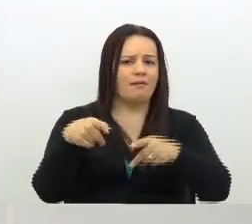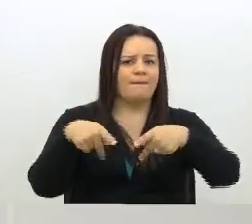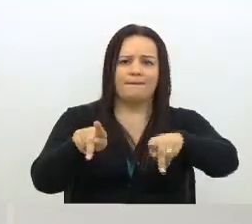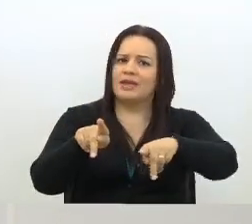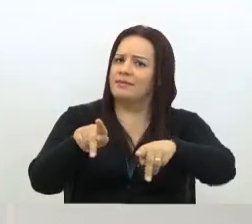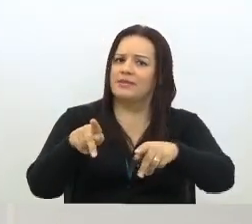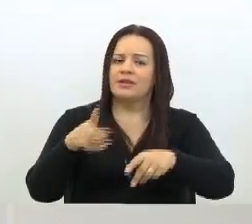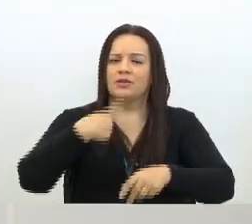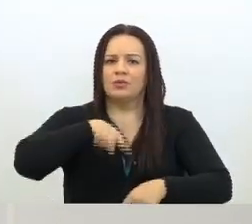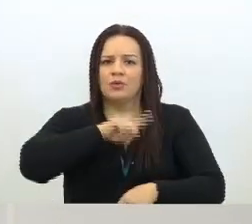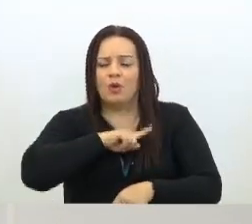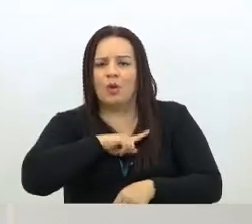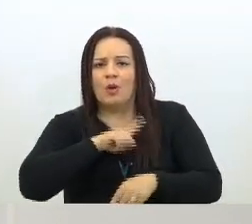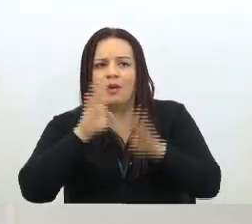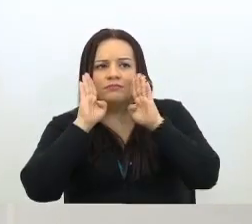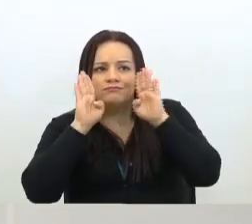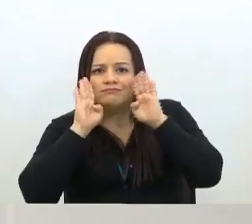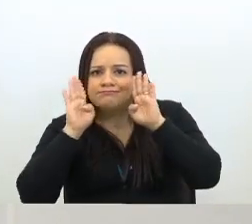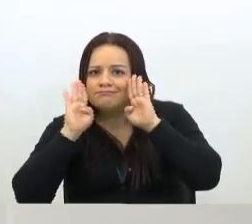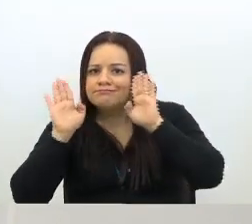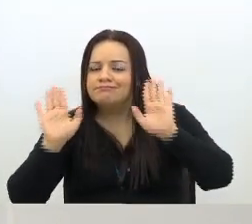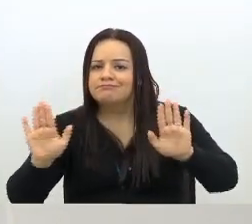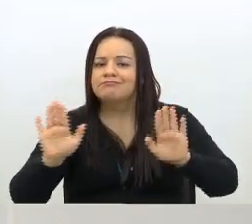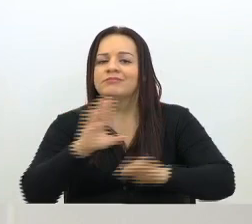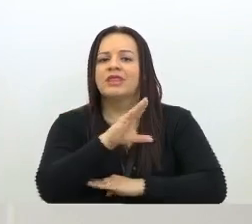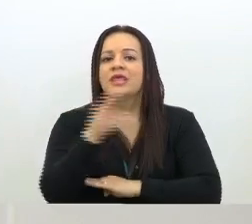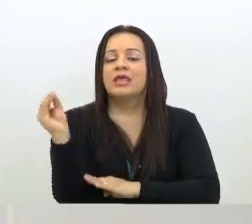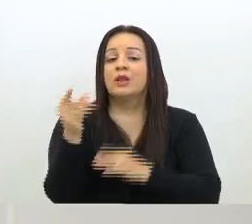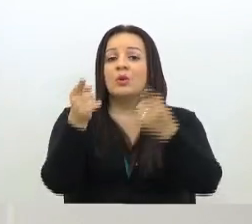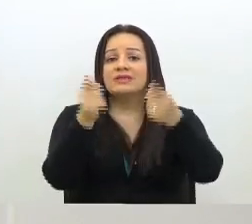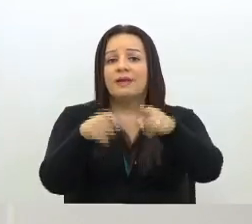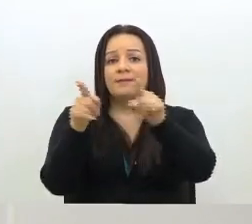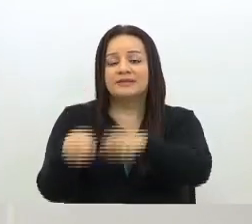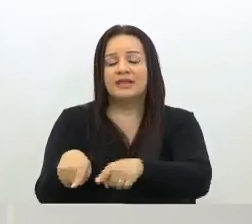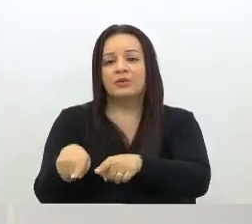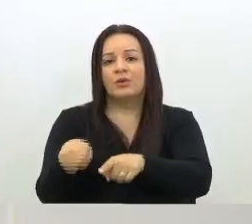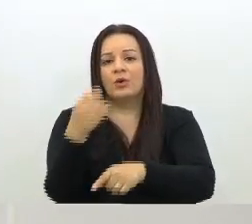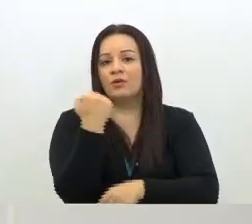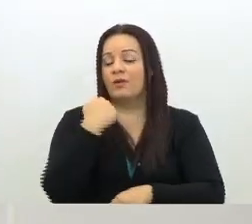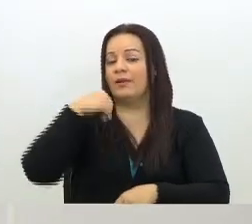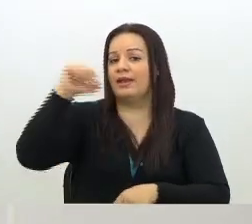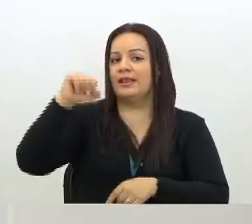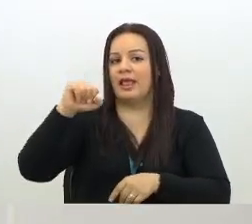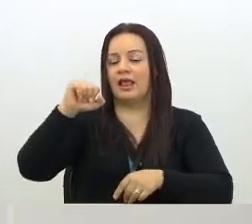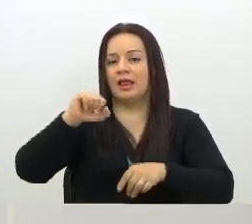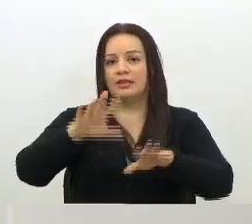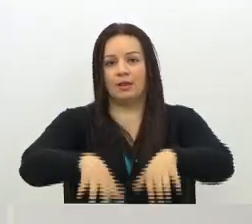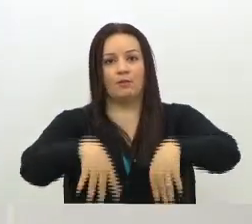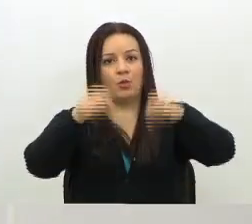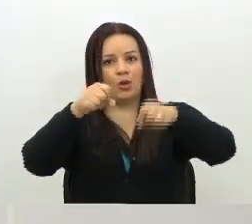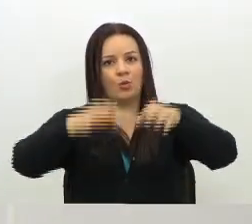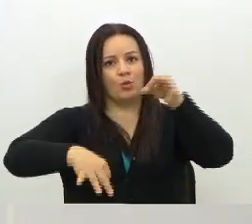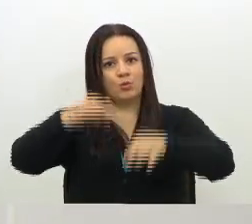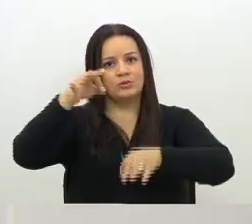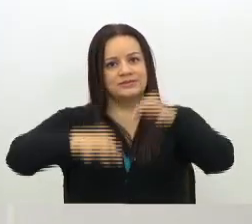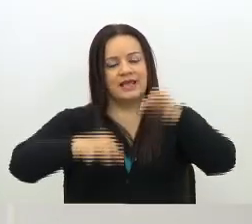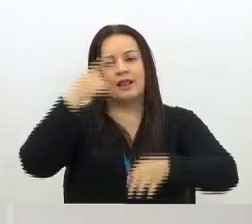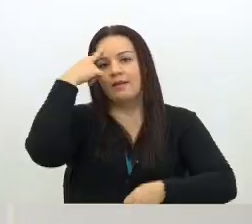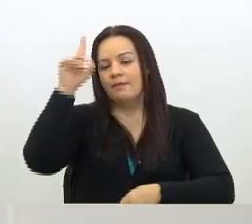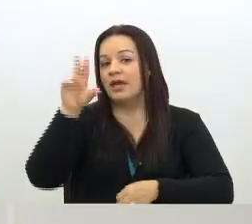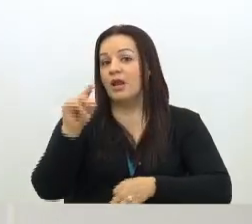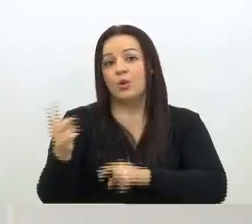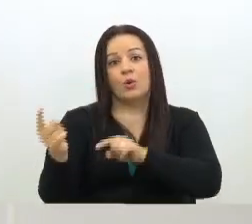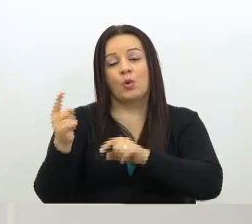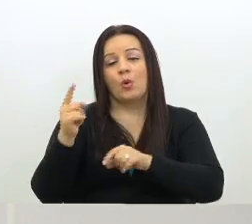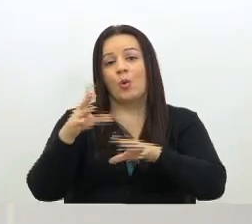estemos vivos. Y lo que está pasando con la rebeldía del Poder Judicial para no avenirse, para